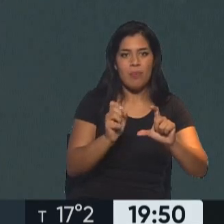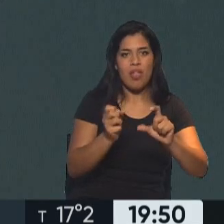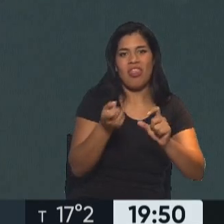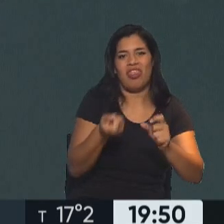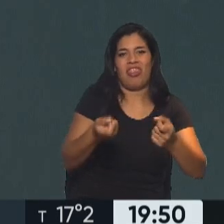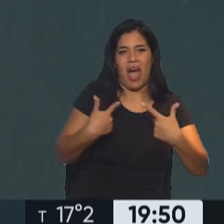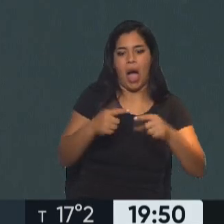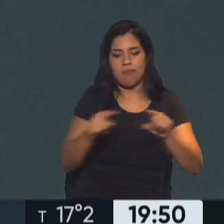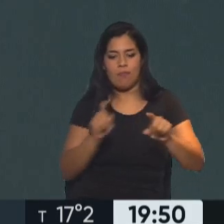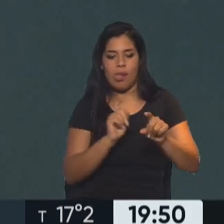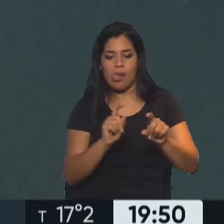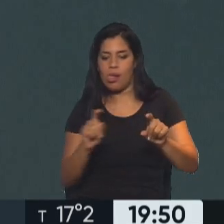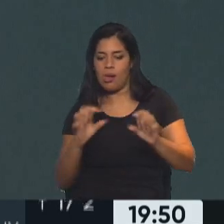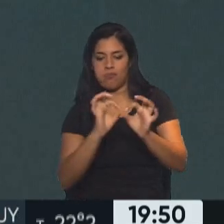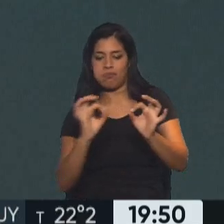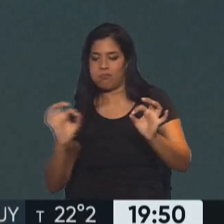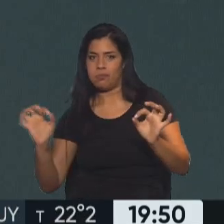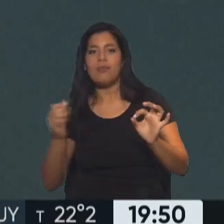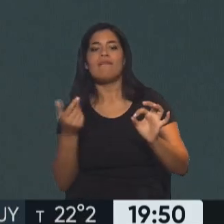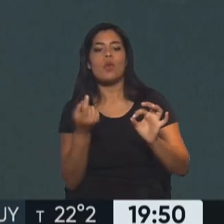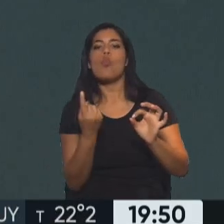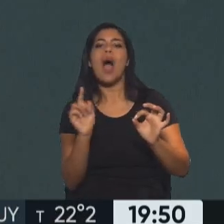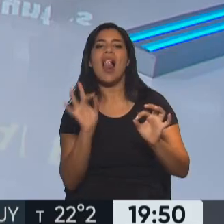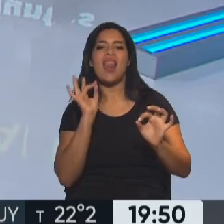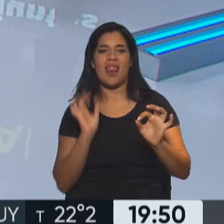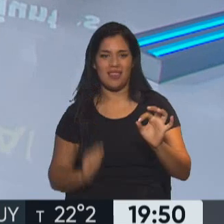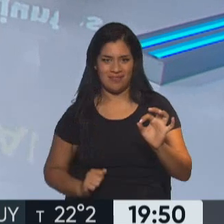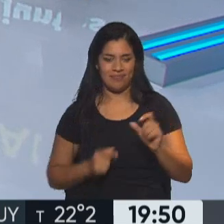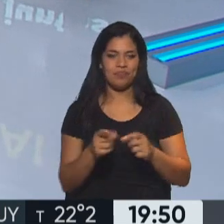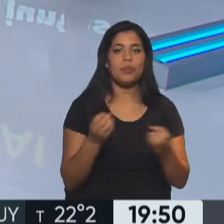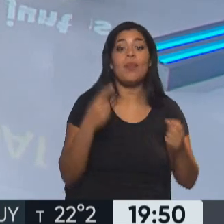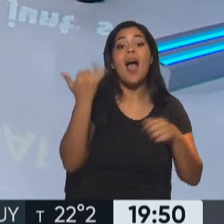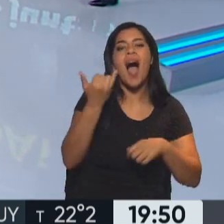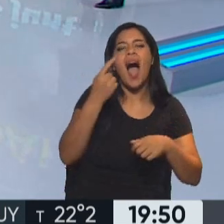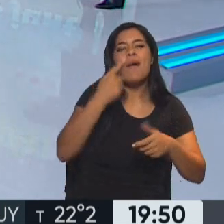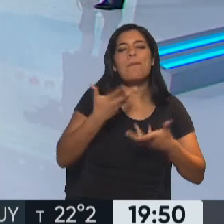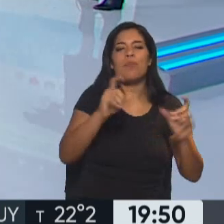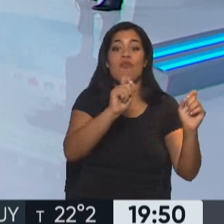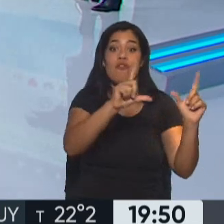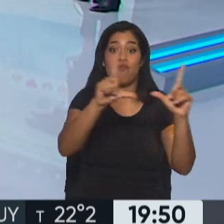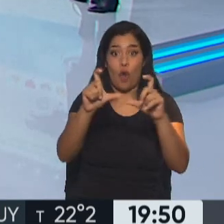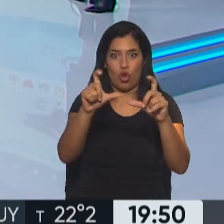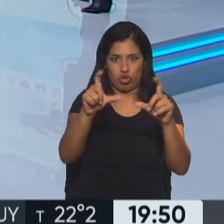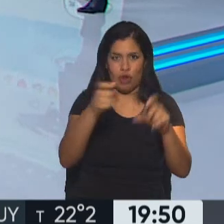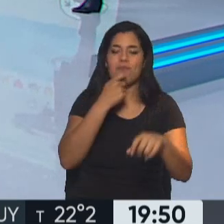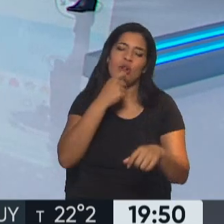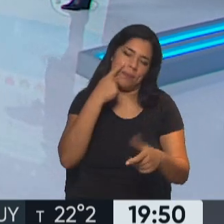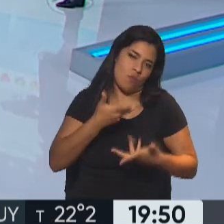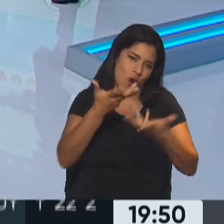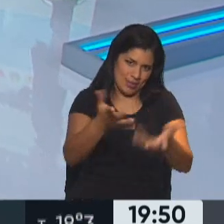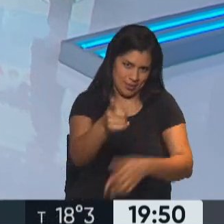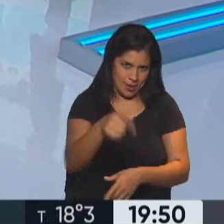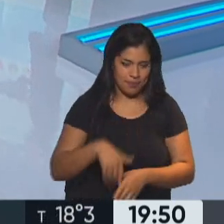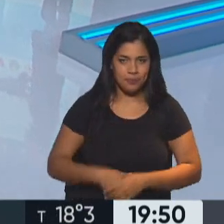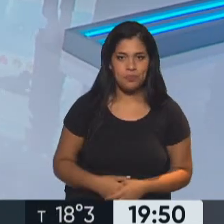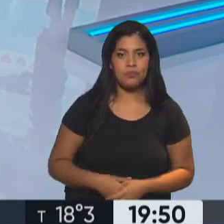como otra red social. Vamos a ver cómo se usan. Tenemos una imagen para ejemplificar en el chat. Ahí está. Así. Estas son